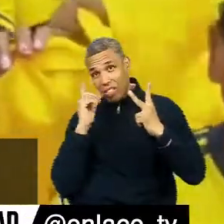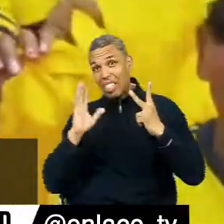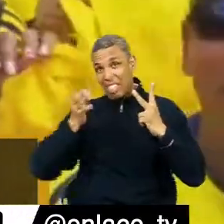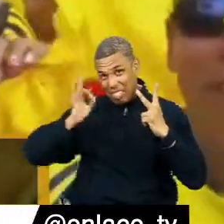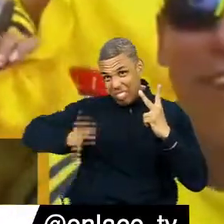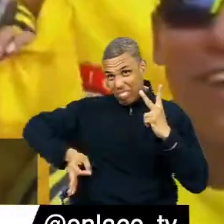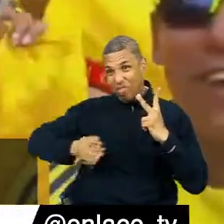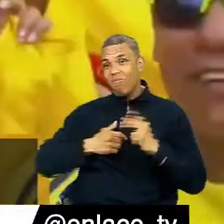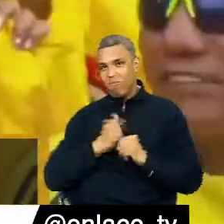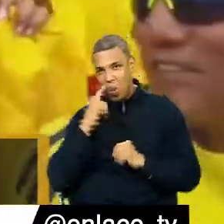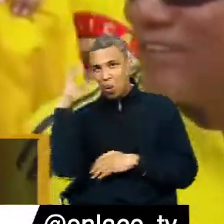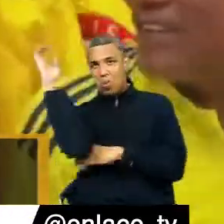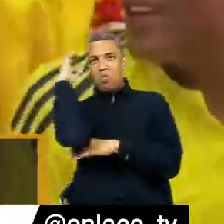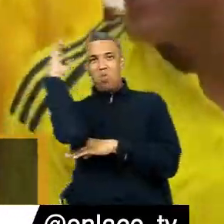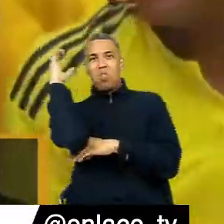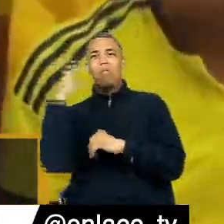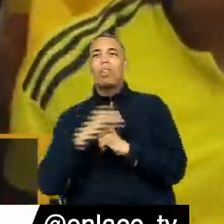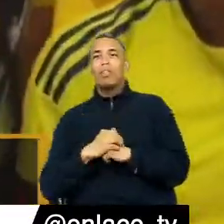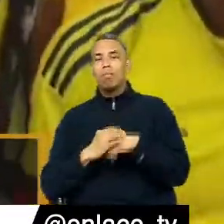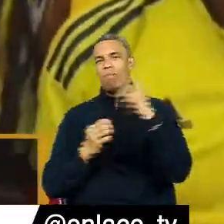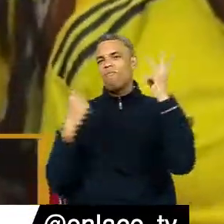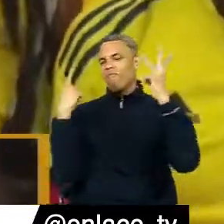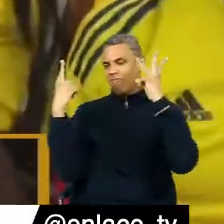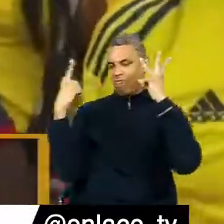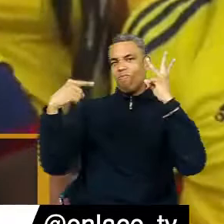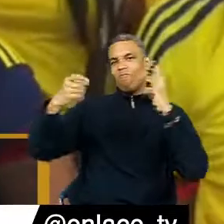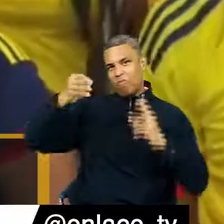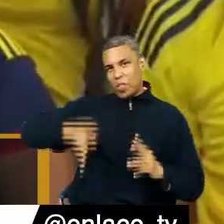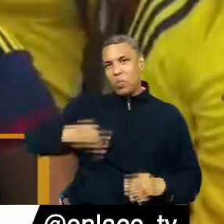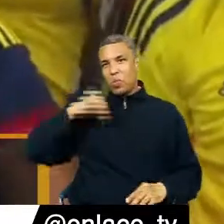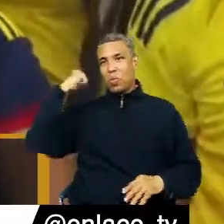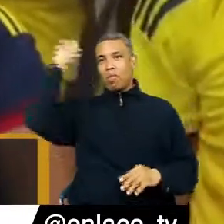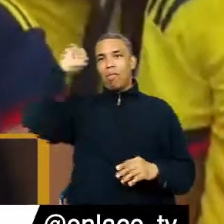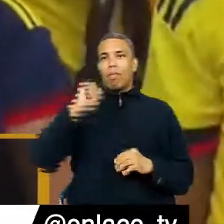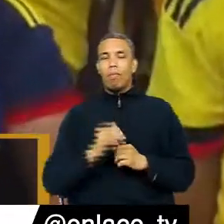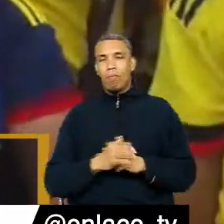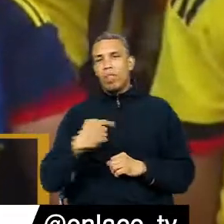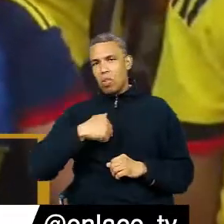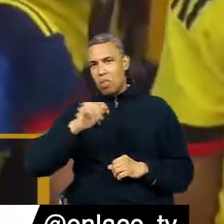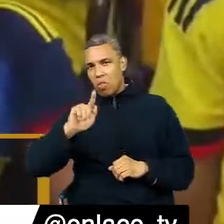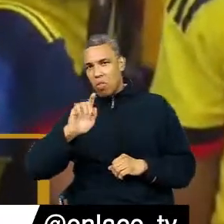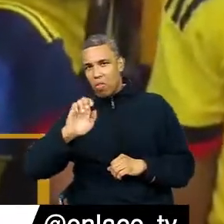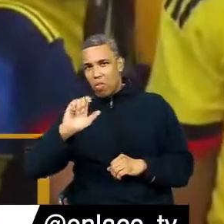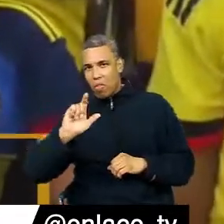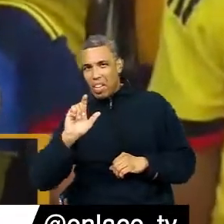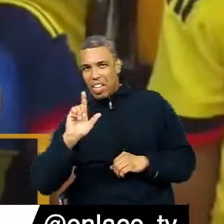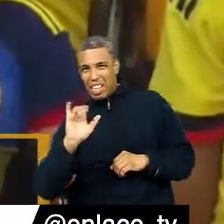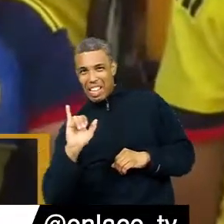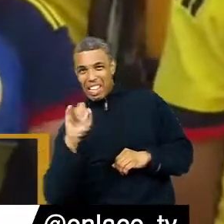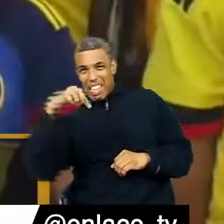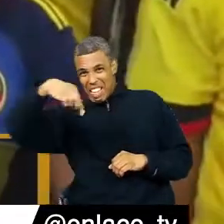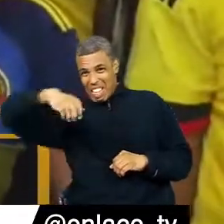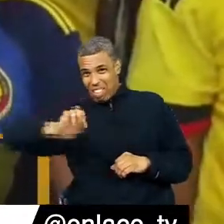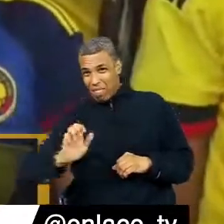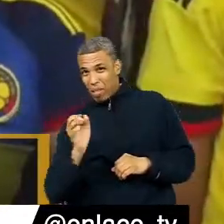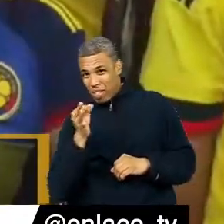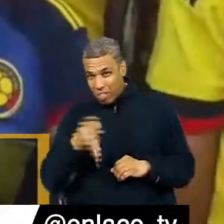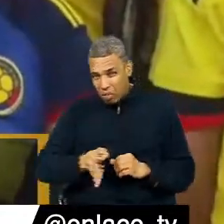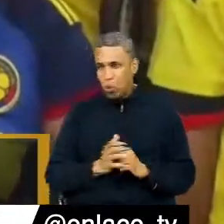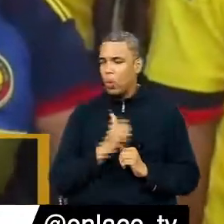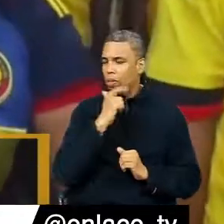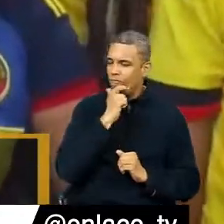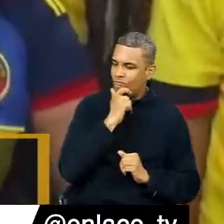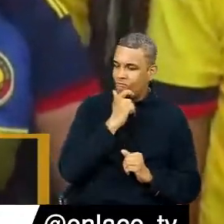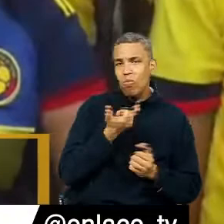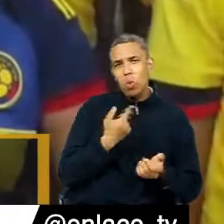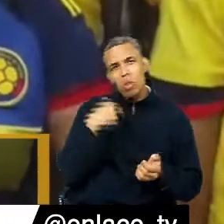hermosos de Colombia. 3-1, el marcador de Colombia. Felipe Gutiérrez, creo que es lo mejor